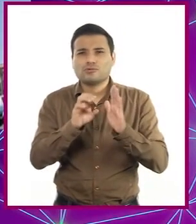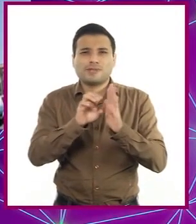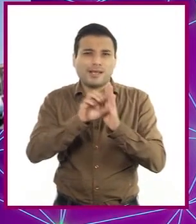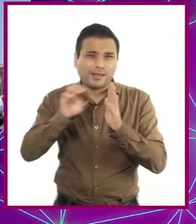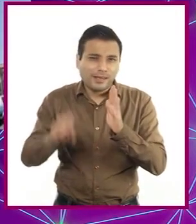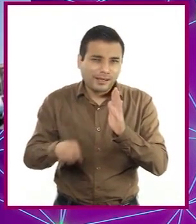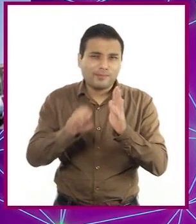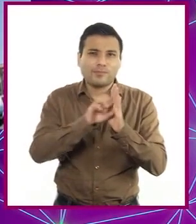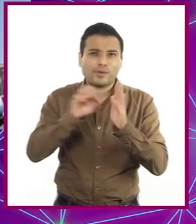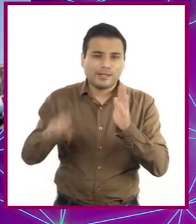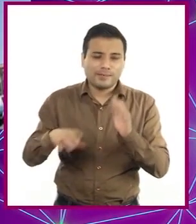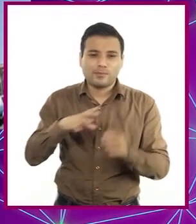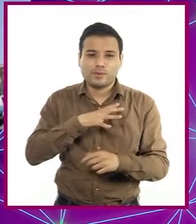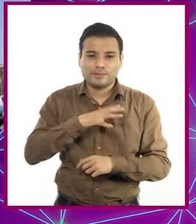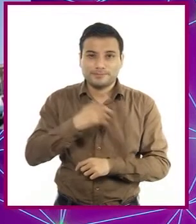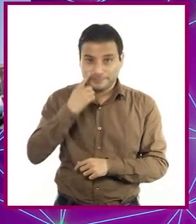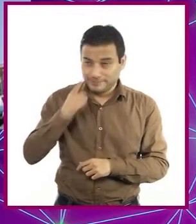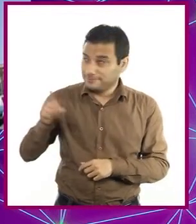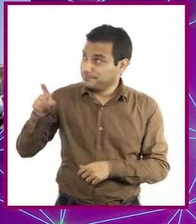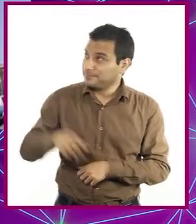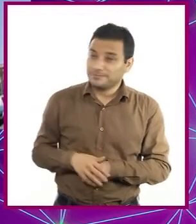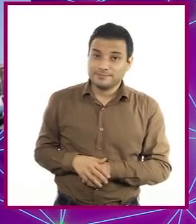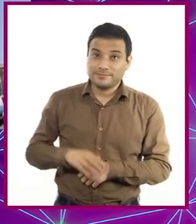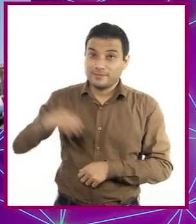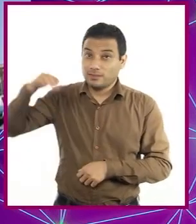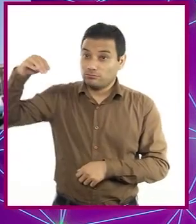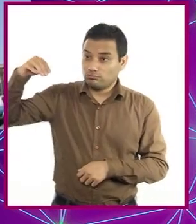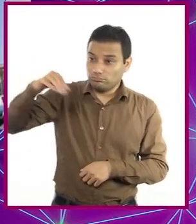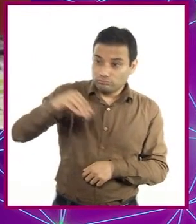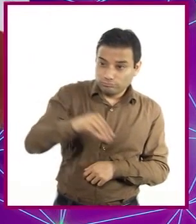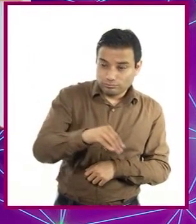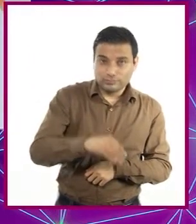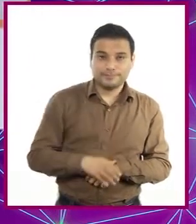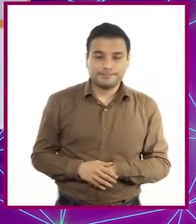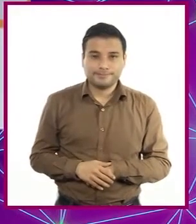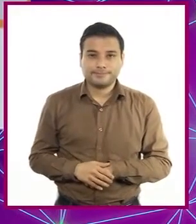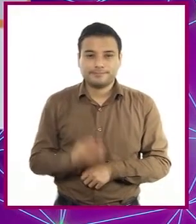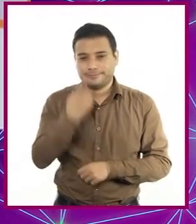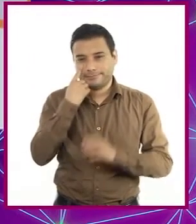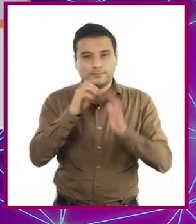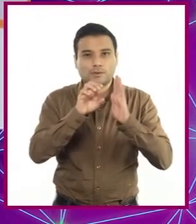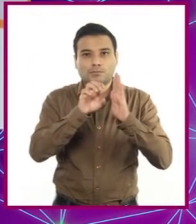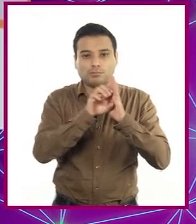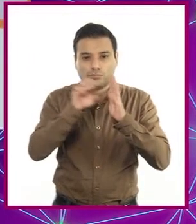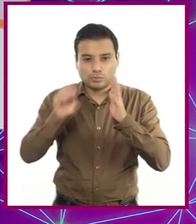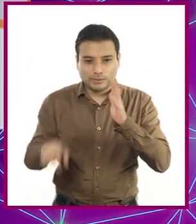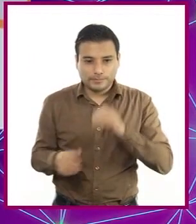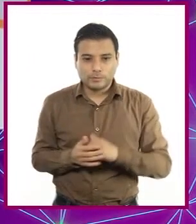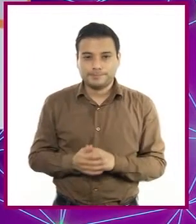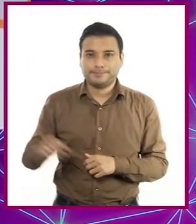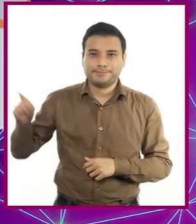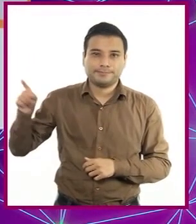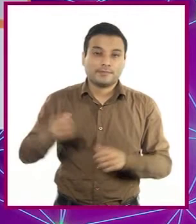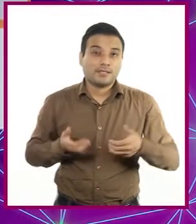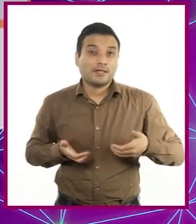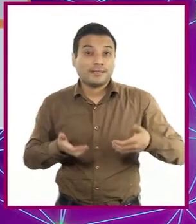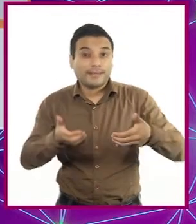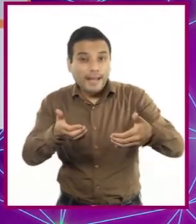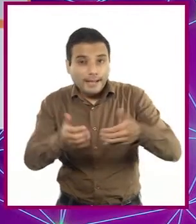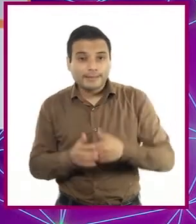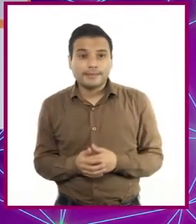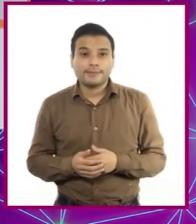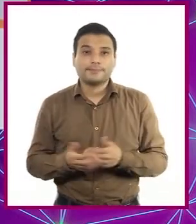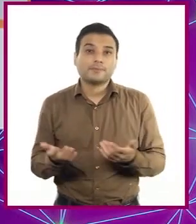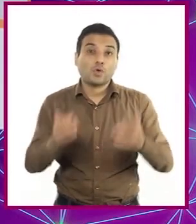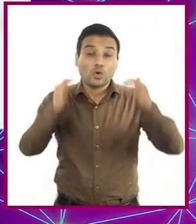pendientes. La pendiente es el grado de inclinación de algo, por ejemplo, la inclinación de una calle o de un